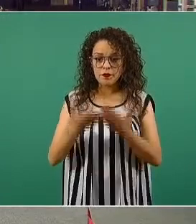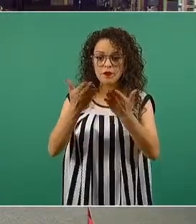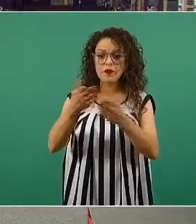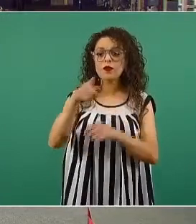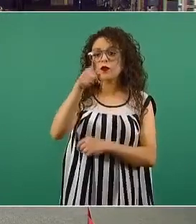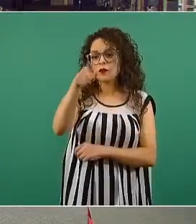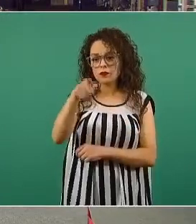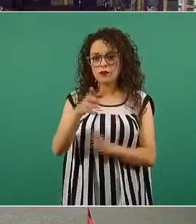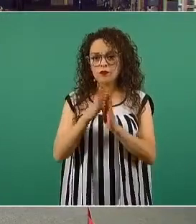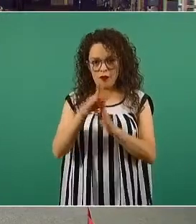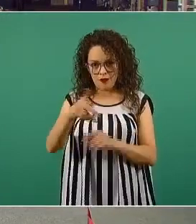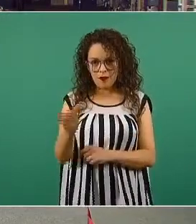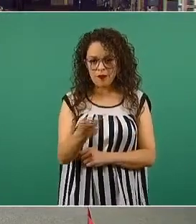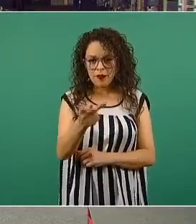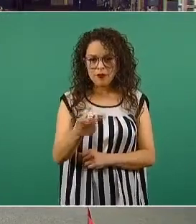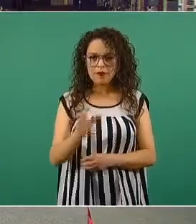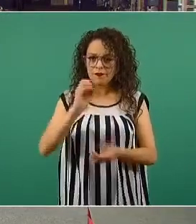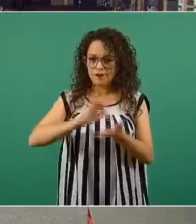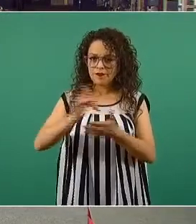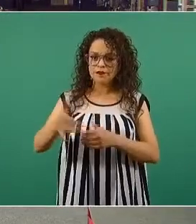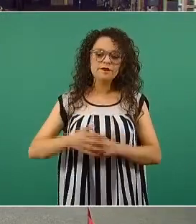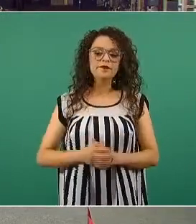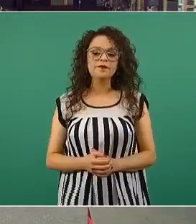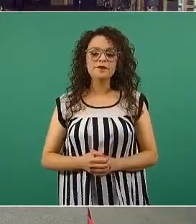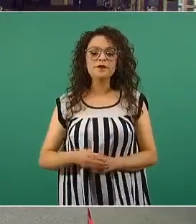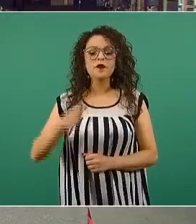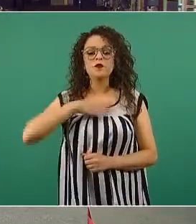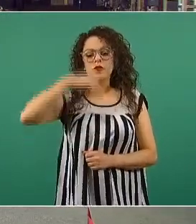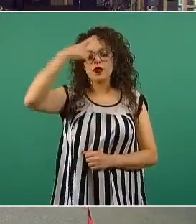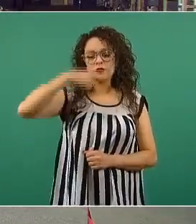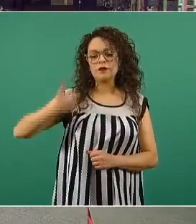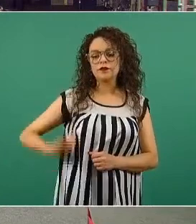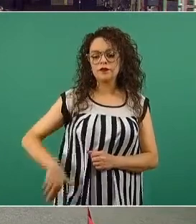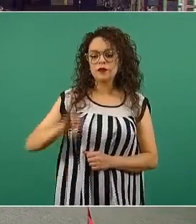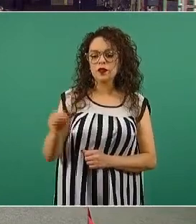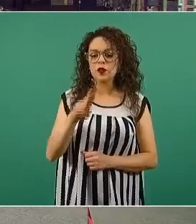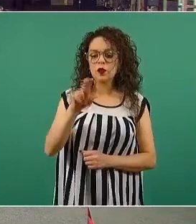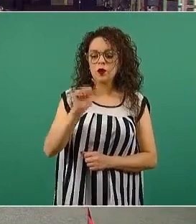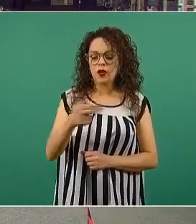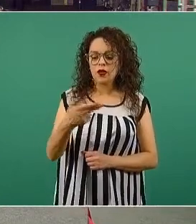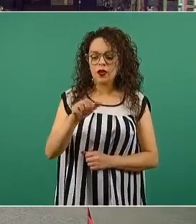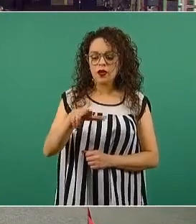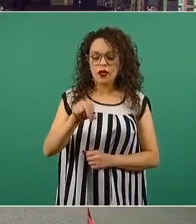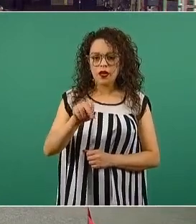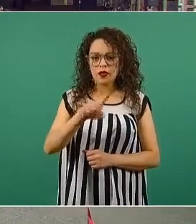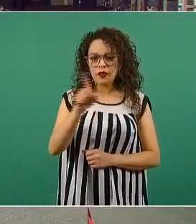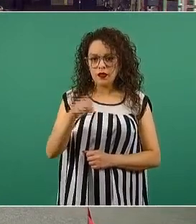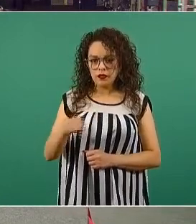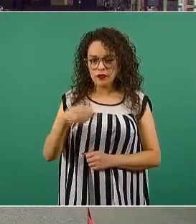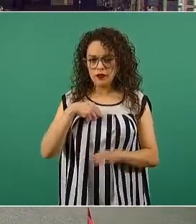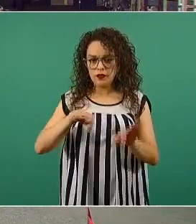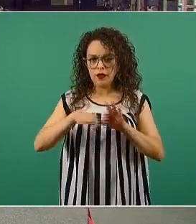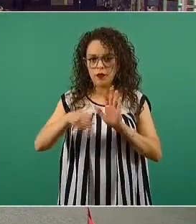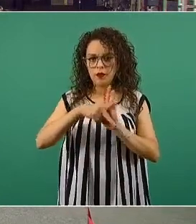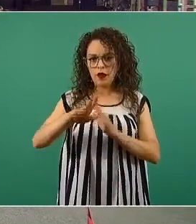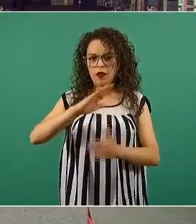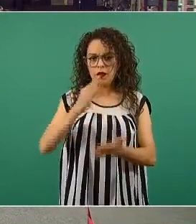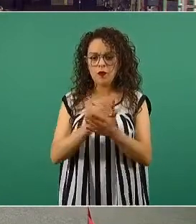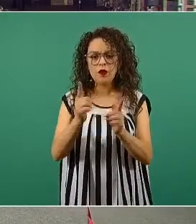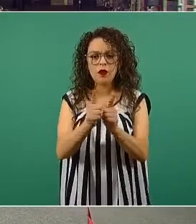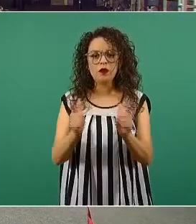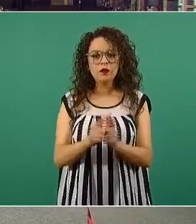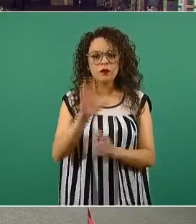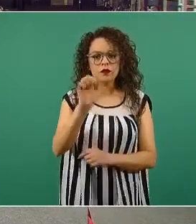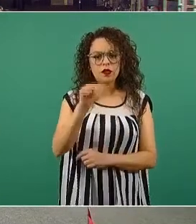pregunta. Gracias. Claro que sí. Buenas noches. Juan Hernández, de Diario Basta, de Grupo Cantón. Es precisamente también